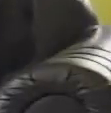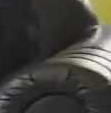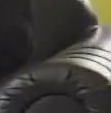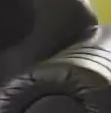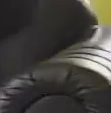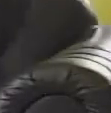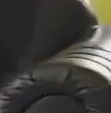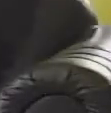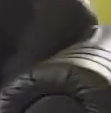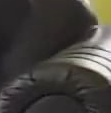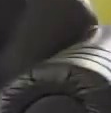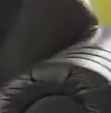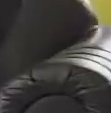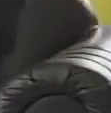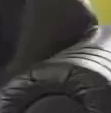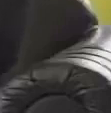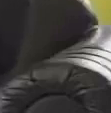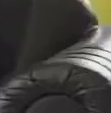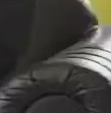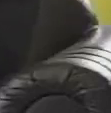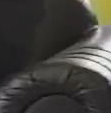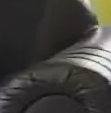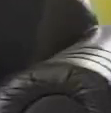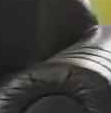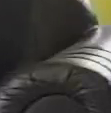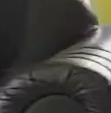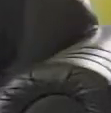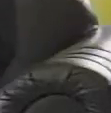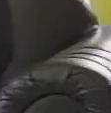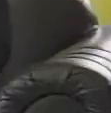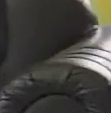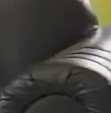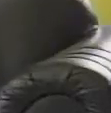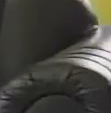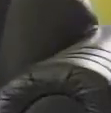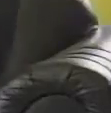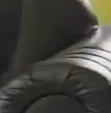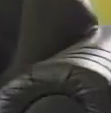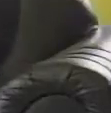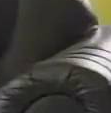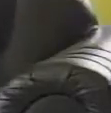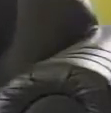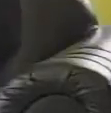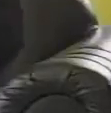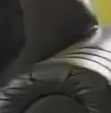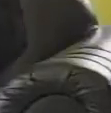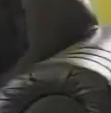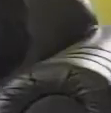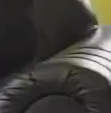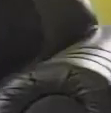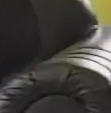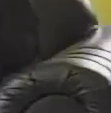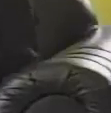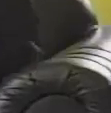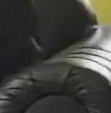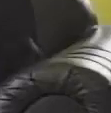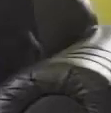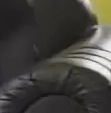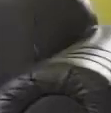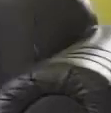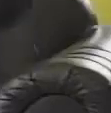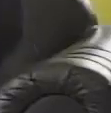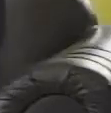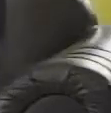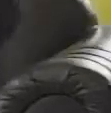Aprendí muchas cosas. Ahí aceptaron la inclusión. Hay intérprete de lengua de señas, me apoyaron.